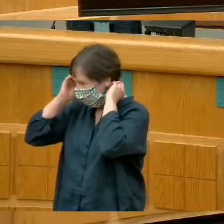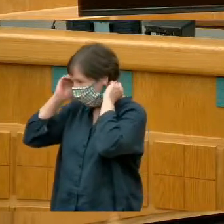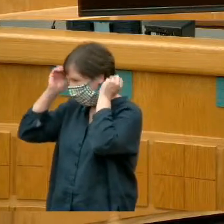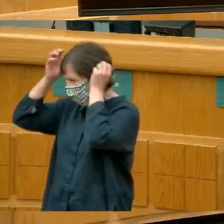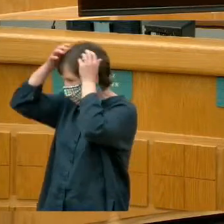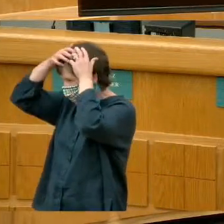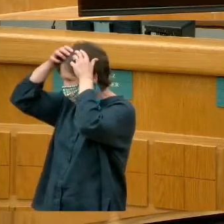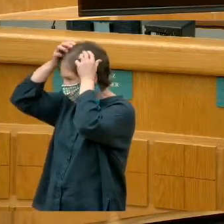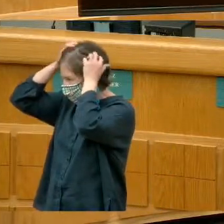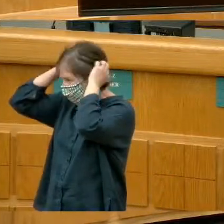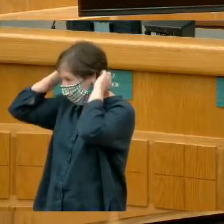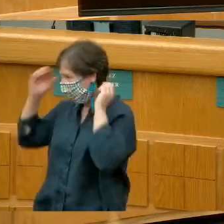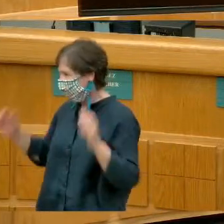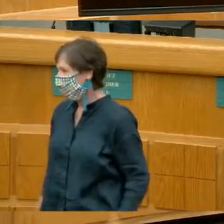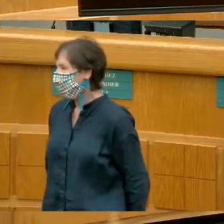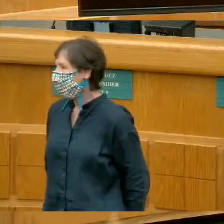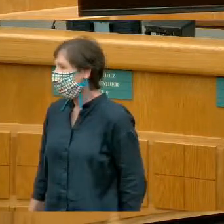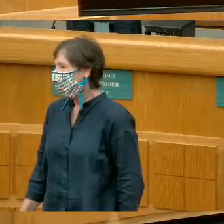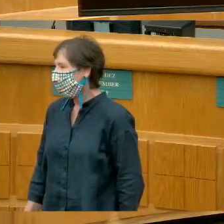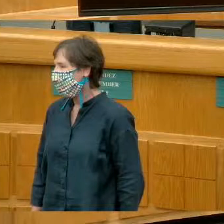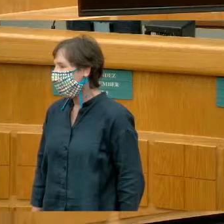Nacional, al número